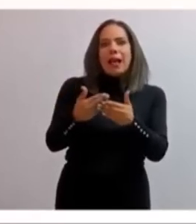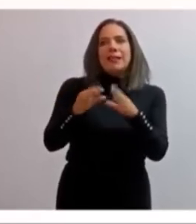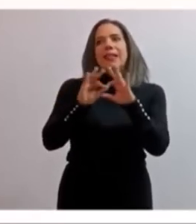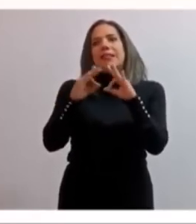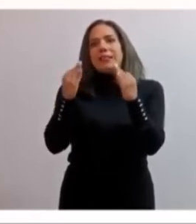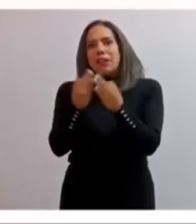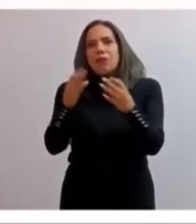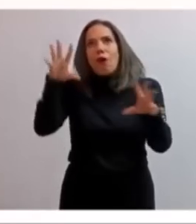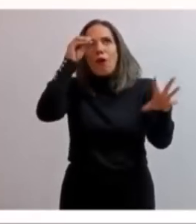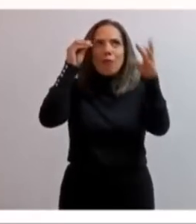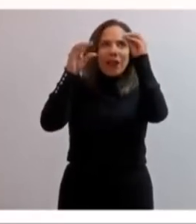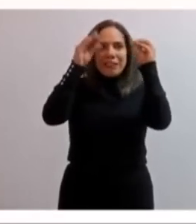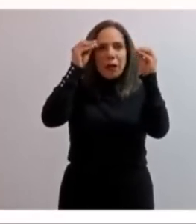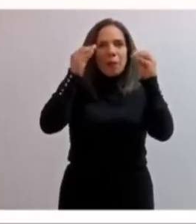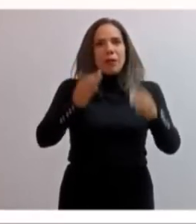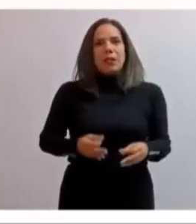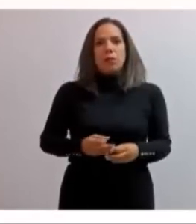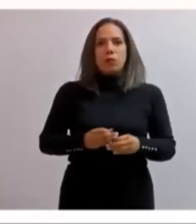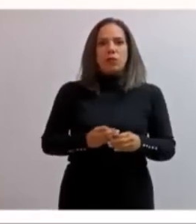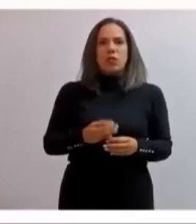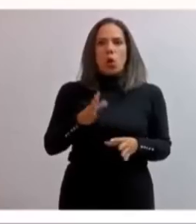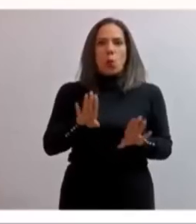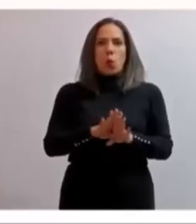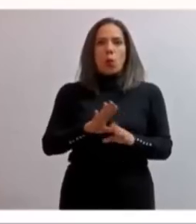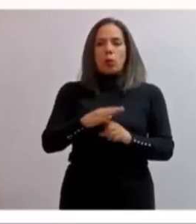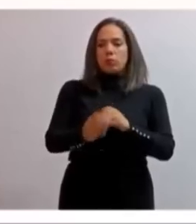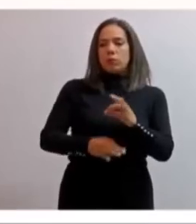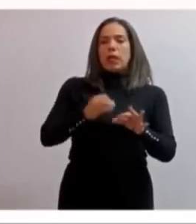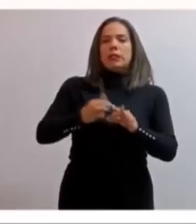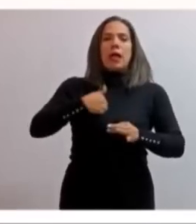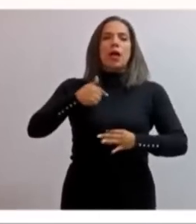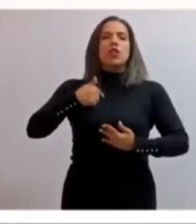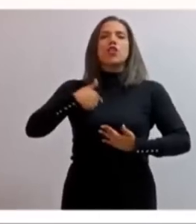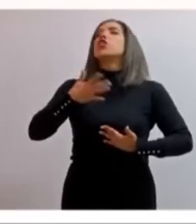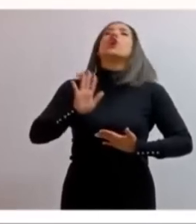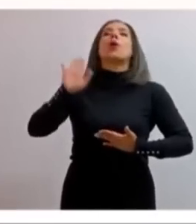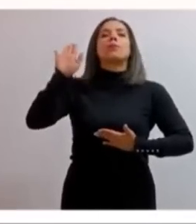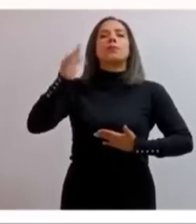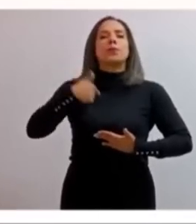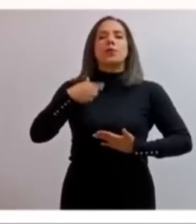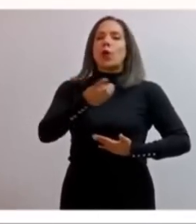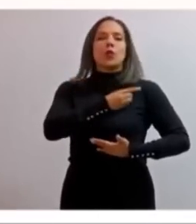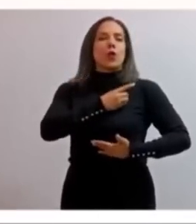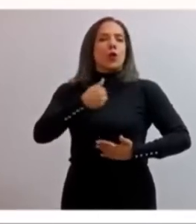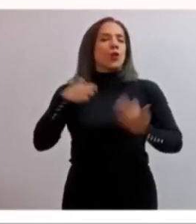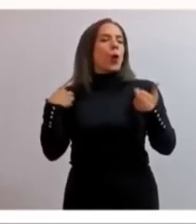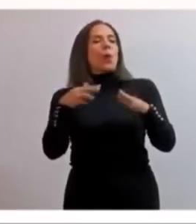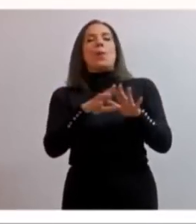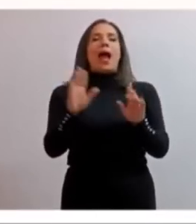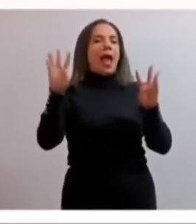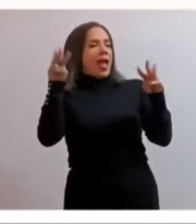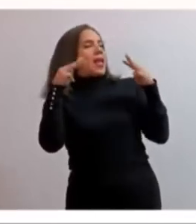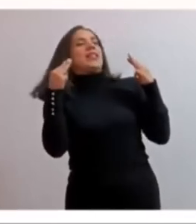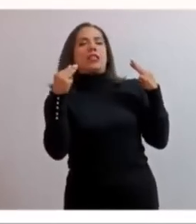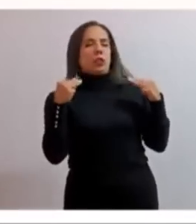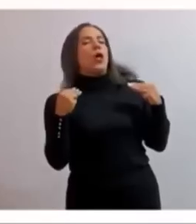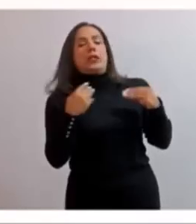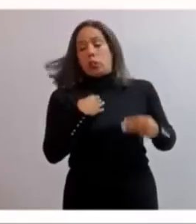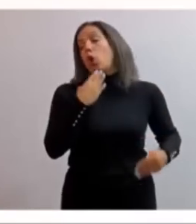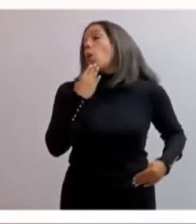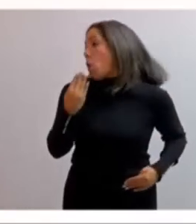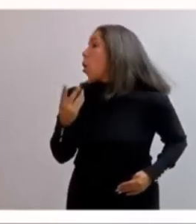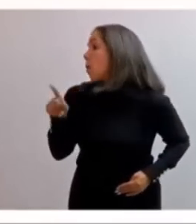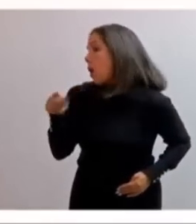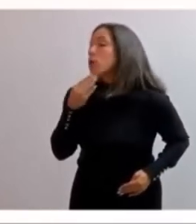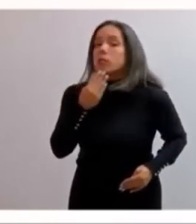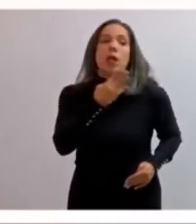o no, fue una formación para destacar individualmente, donde se nos señalaba, usted es muy bueno, usted no es